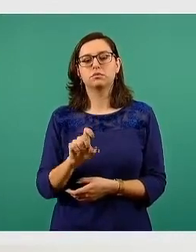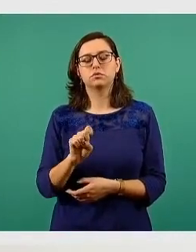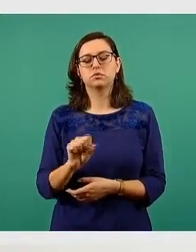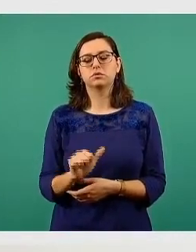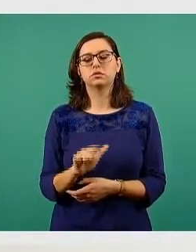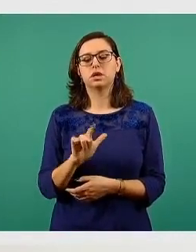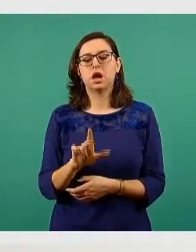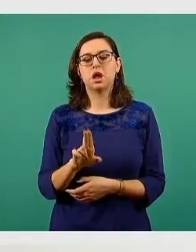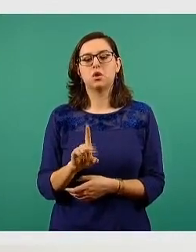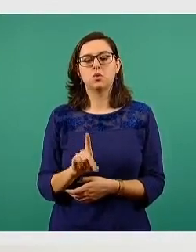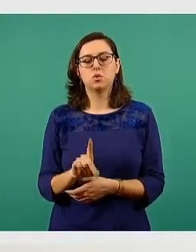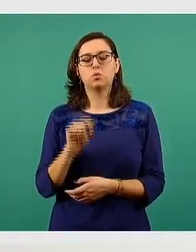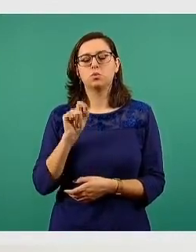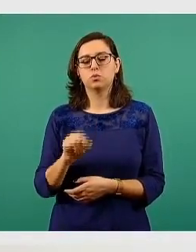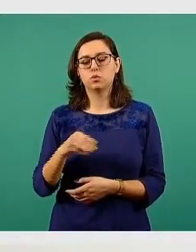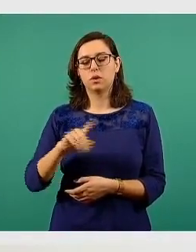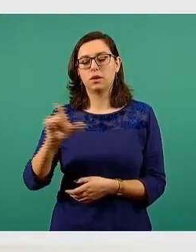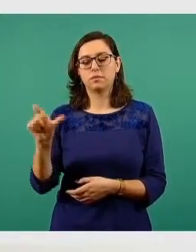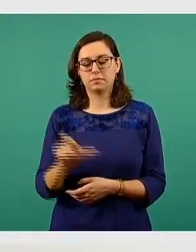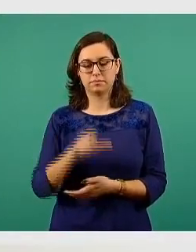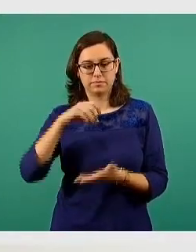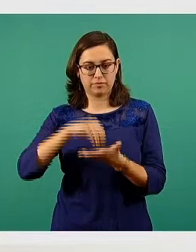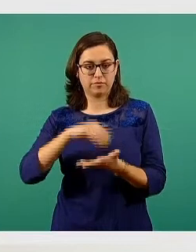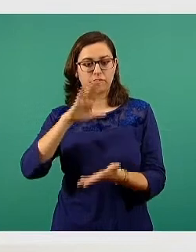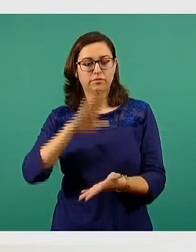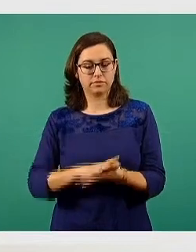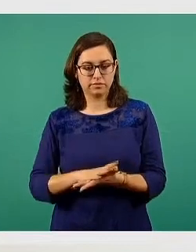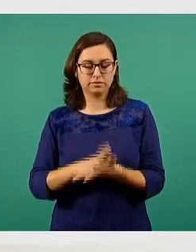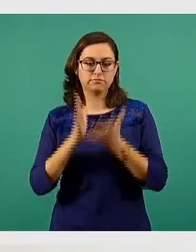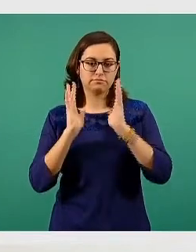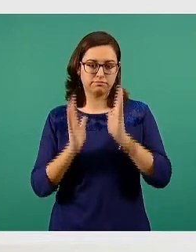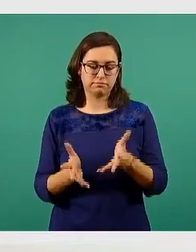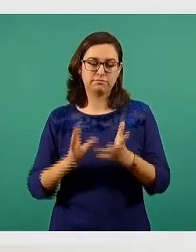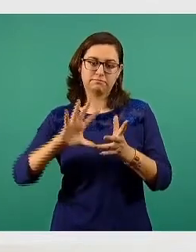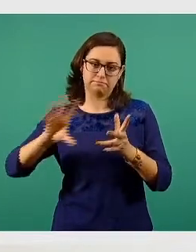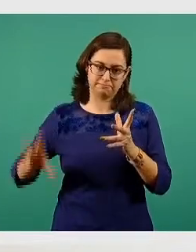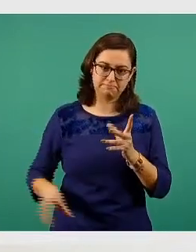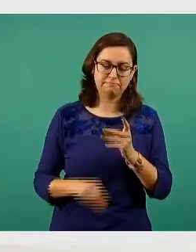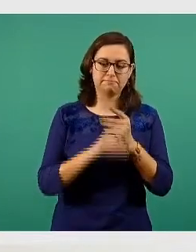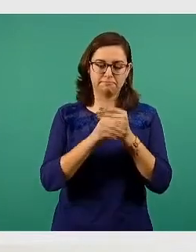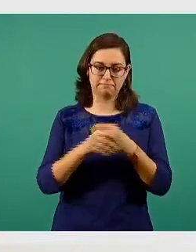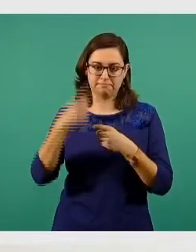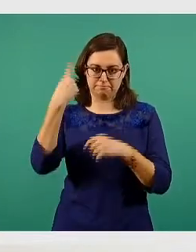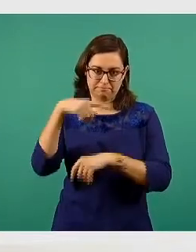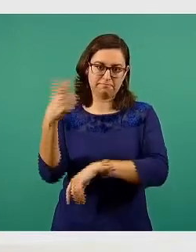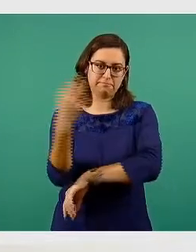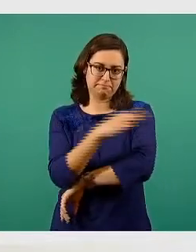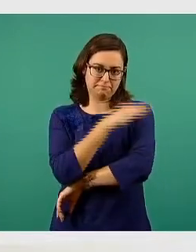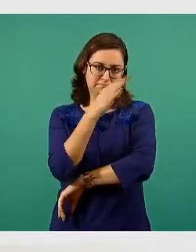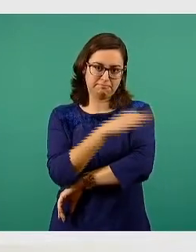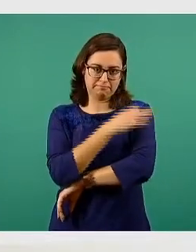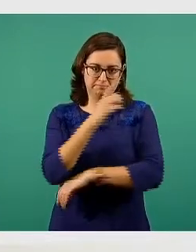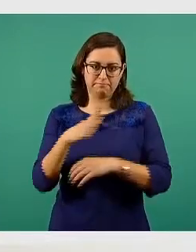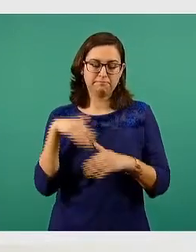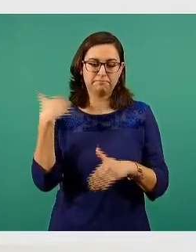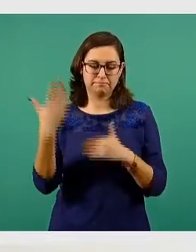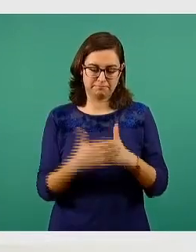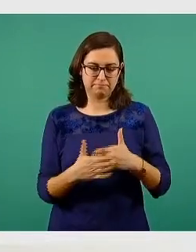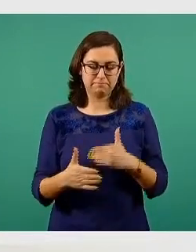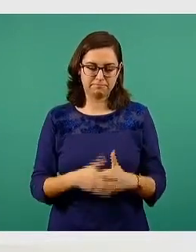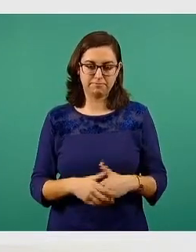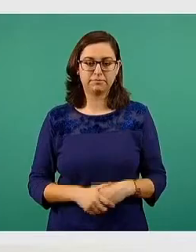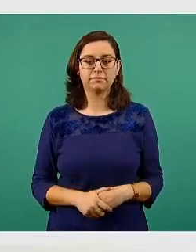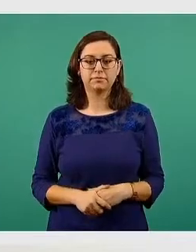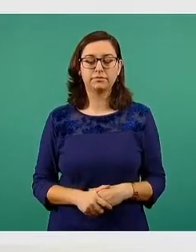mivacuna.salud.gov.mx para que sus datos queden asentados y queden incorporados en el registro nominal de vacunación en embarazo.